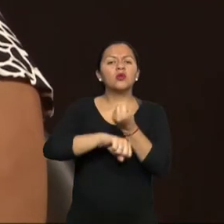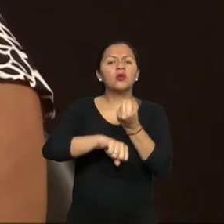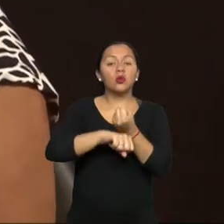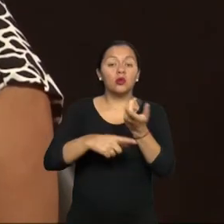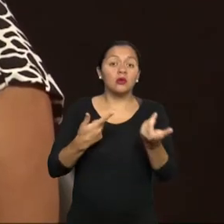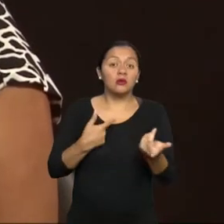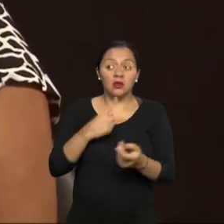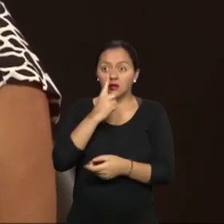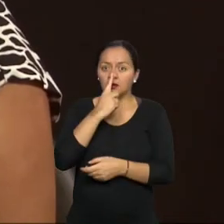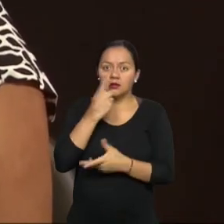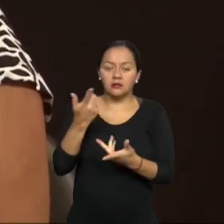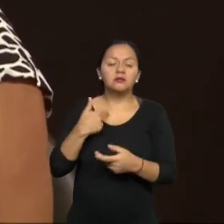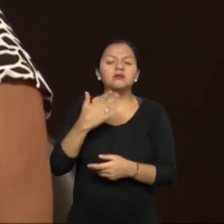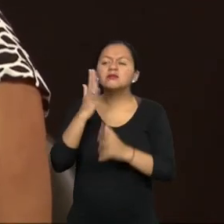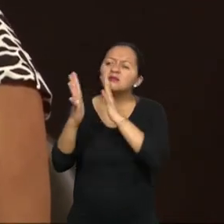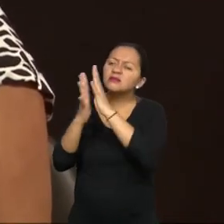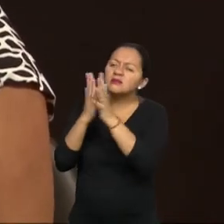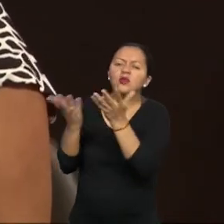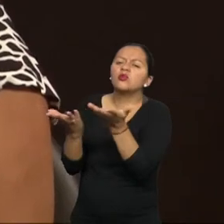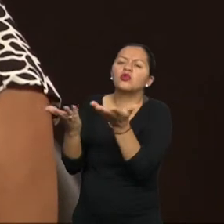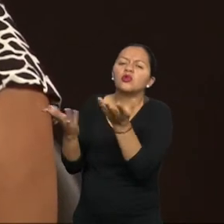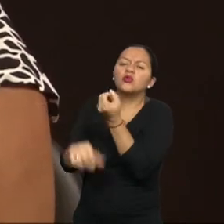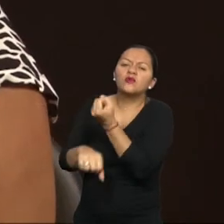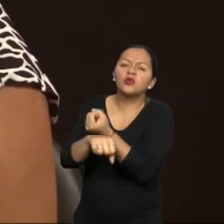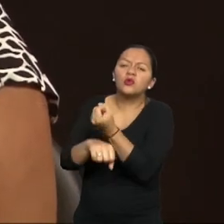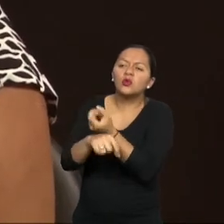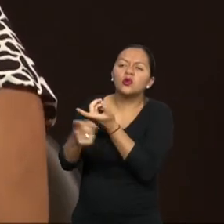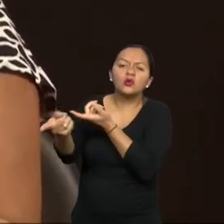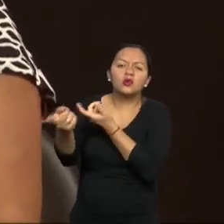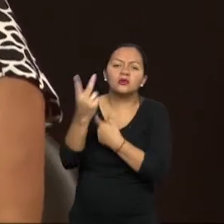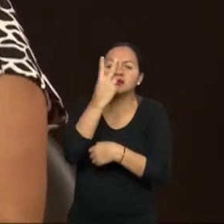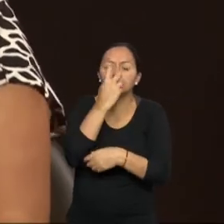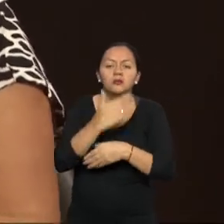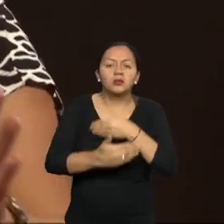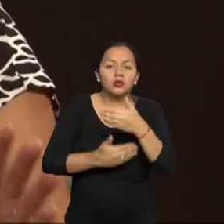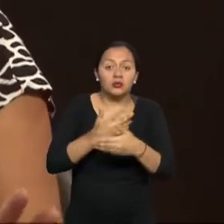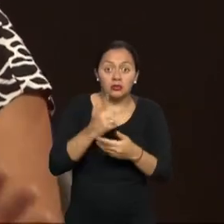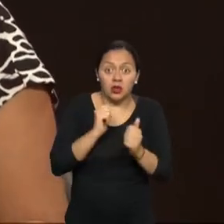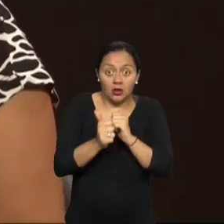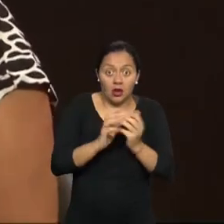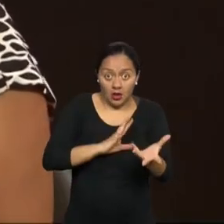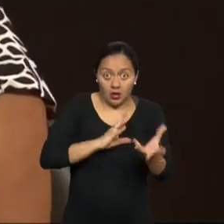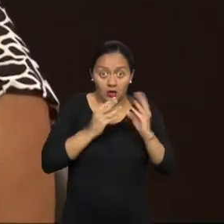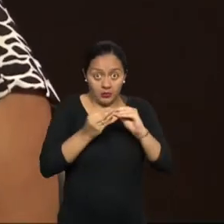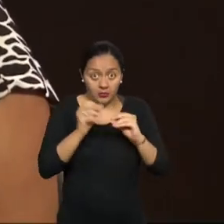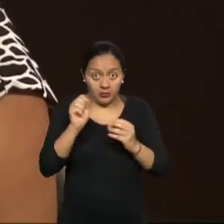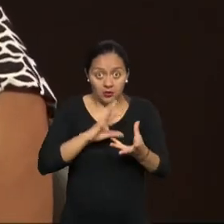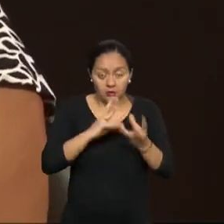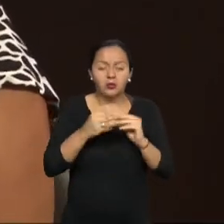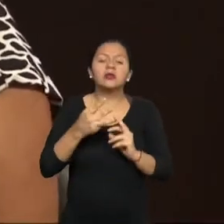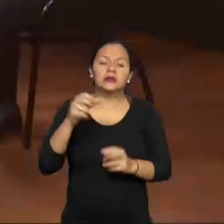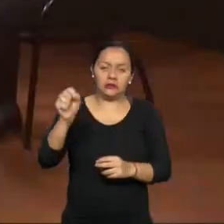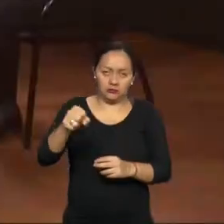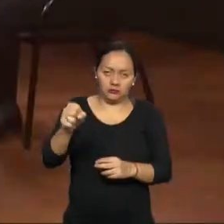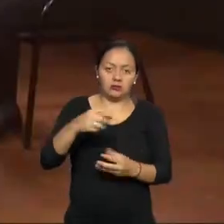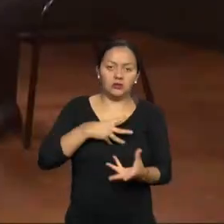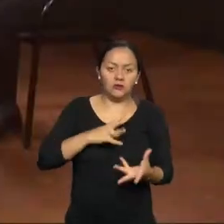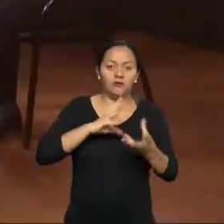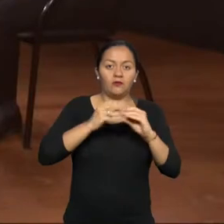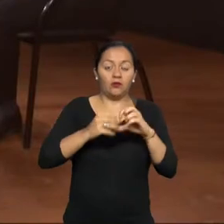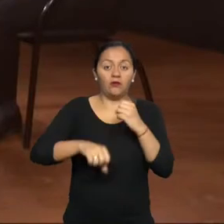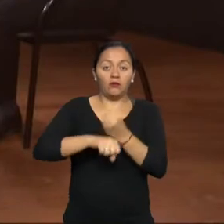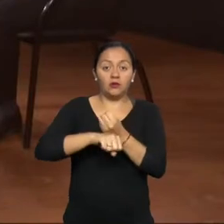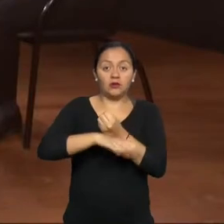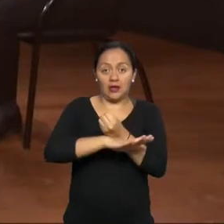interesante que es poder comentar un poquito cómo es el proceso para poder trabajar. Es también un deporte adaptado, ¿no es cierto el fútbol? Sí, el fútbol sale, es cinco